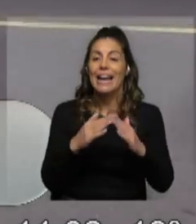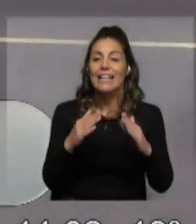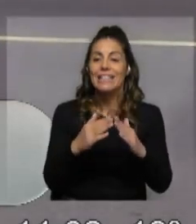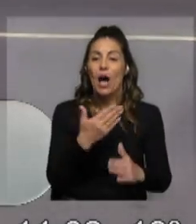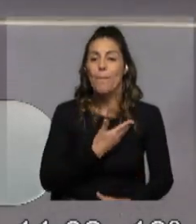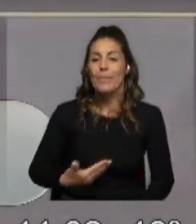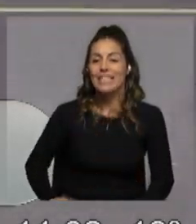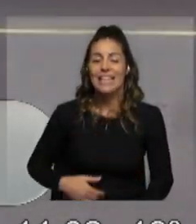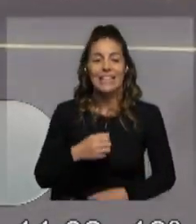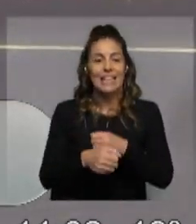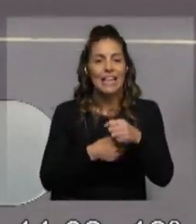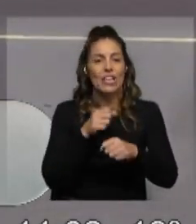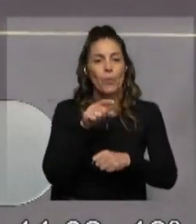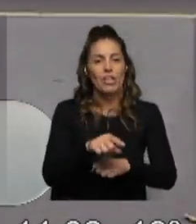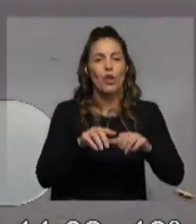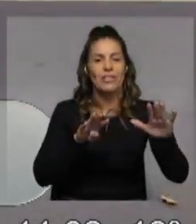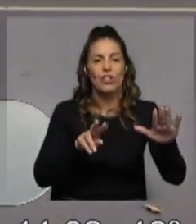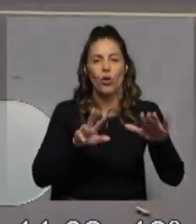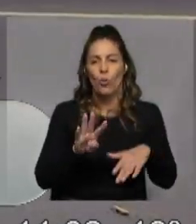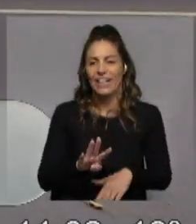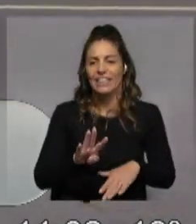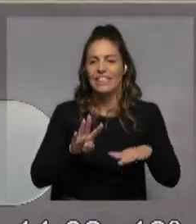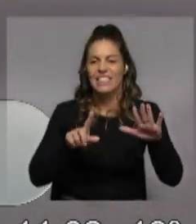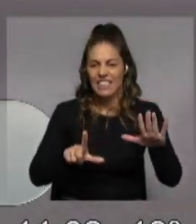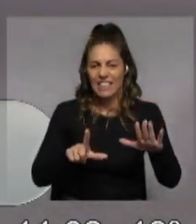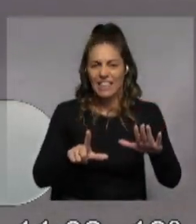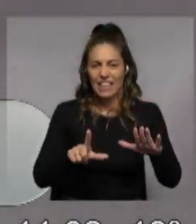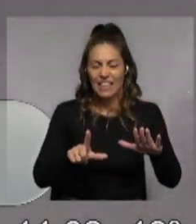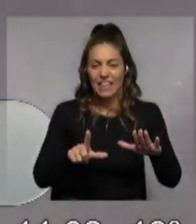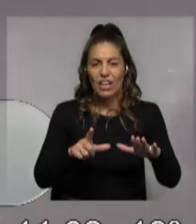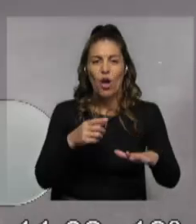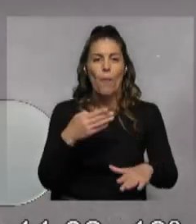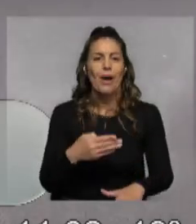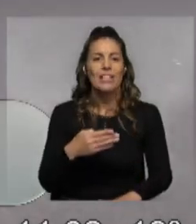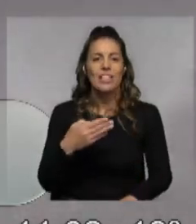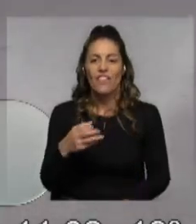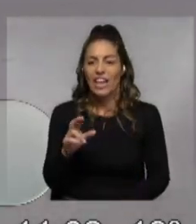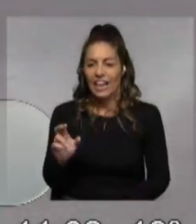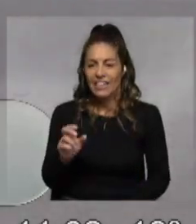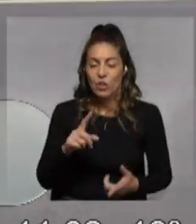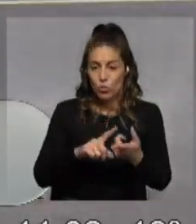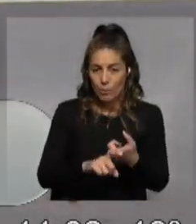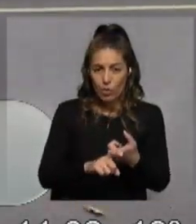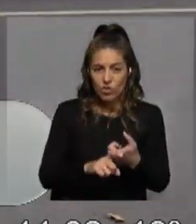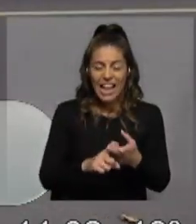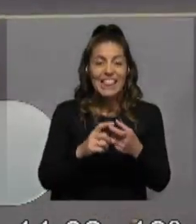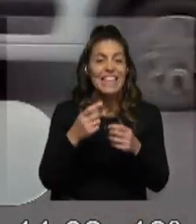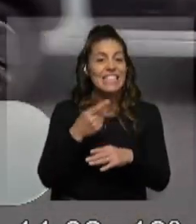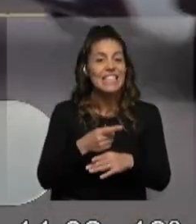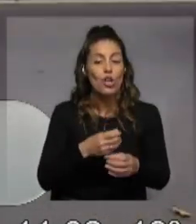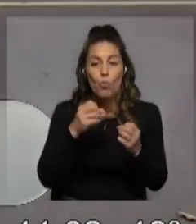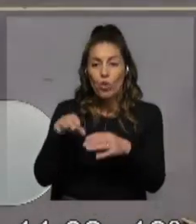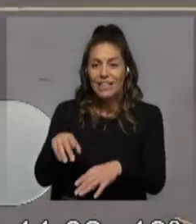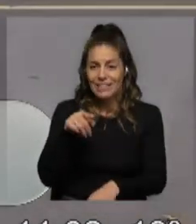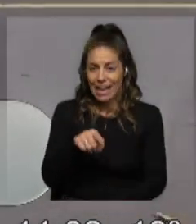presidentes recién en el 1947, cuando Valle Berres y Matilde Ibáñez, su señora, decidieron mudarse aquí, ¿no?